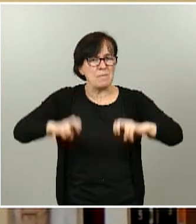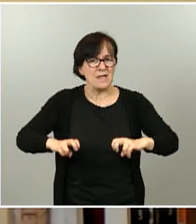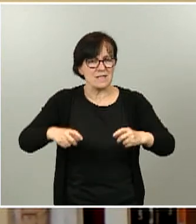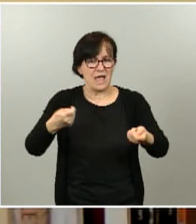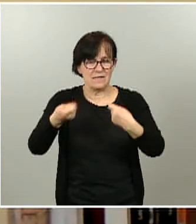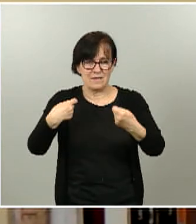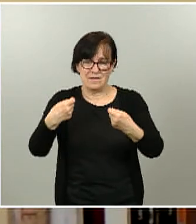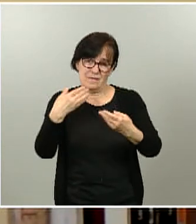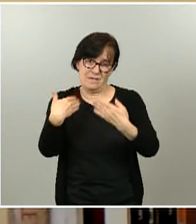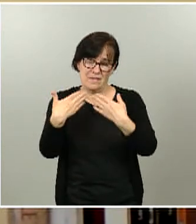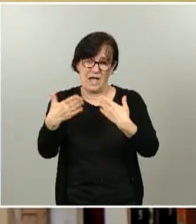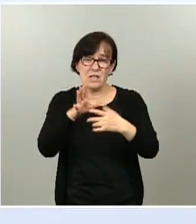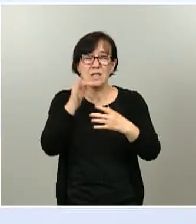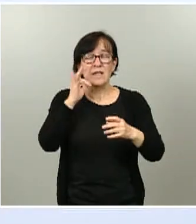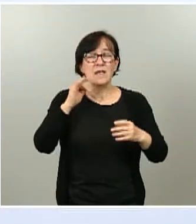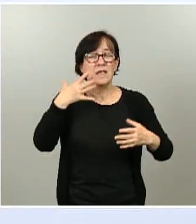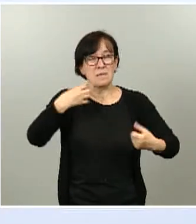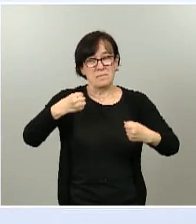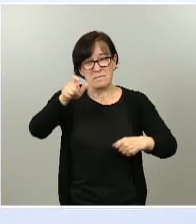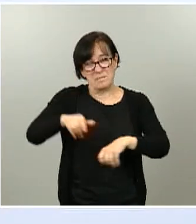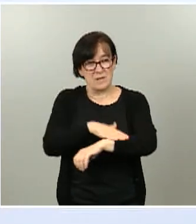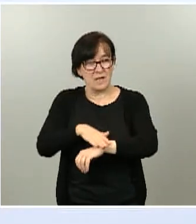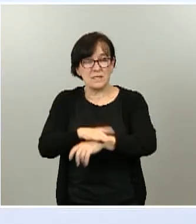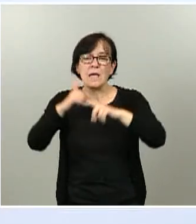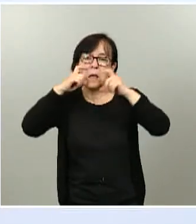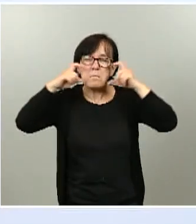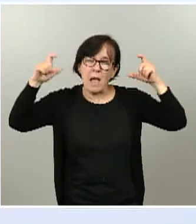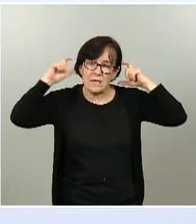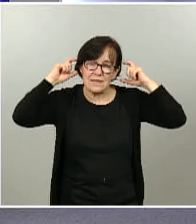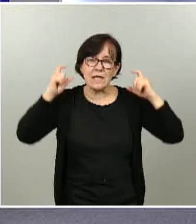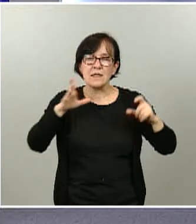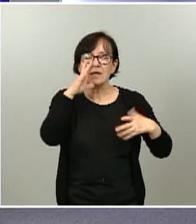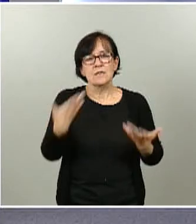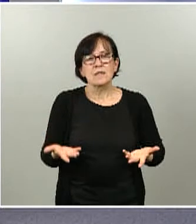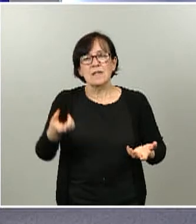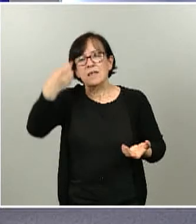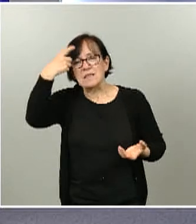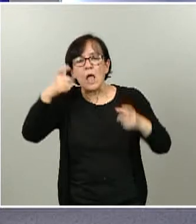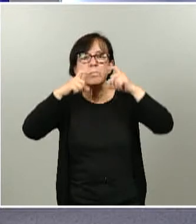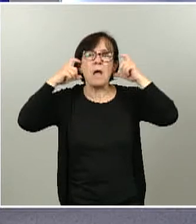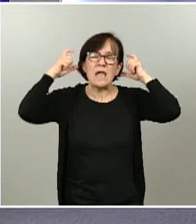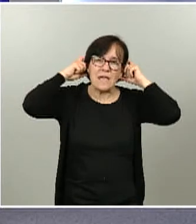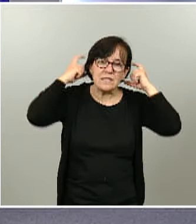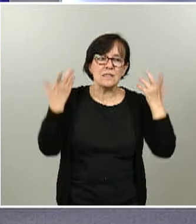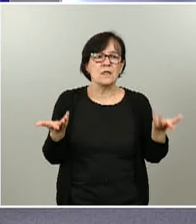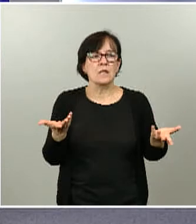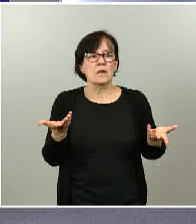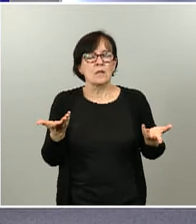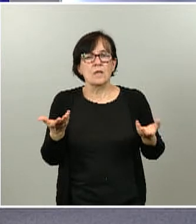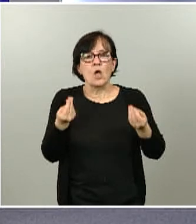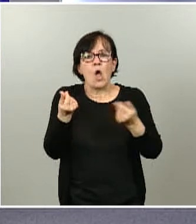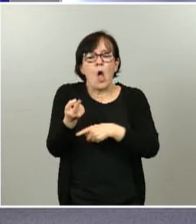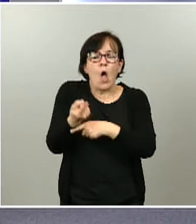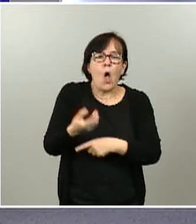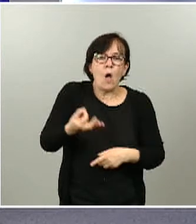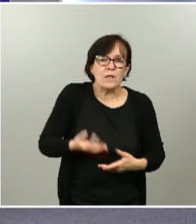quería preguntarle por el tema de las mascarillas, si ya se sabe qué tipo de mascarillas van a ser las obligatorias, si van a